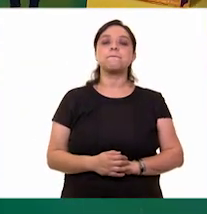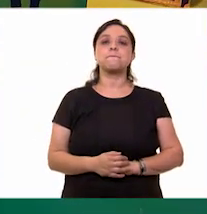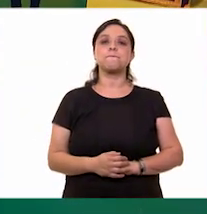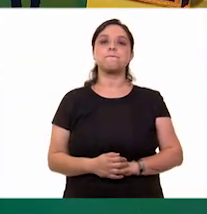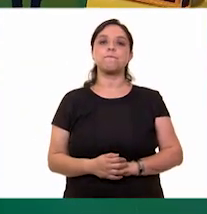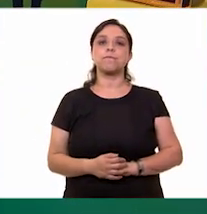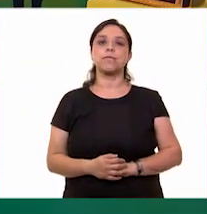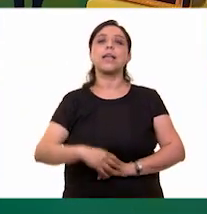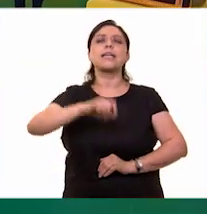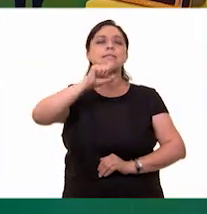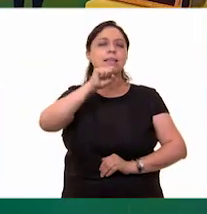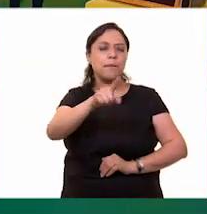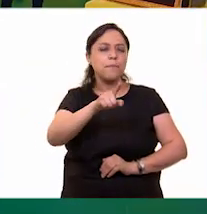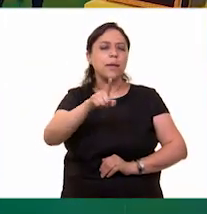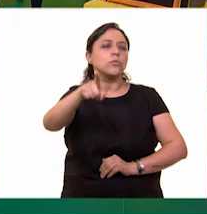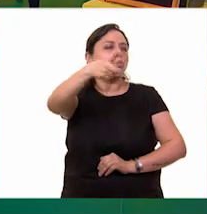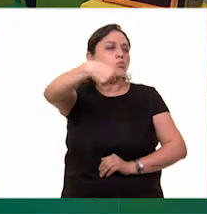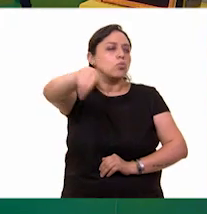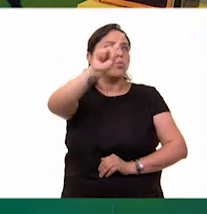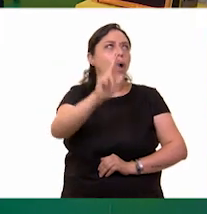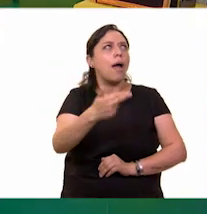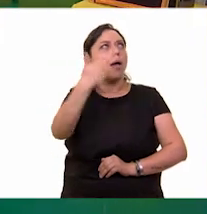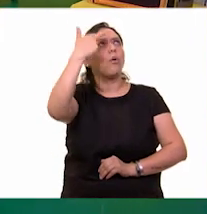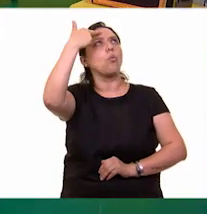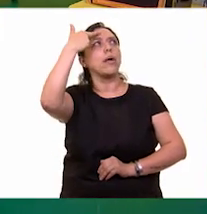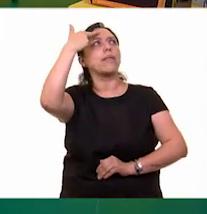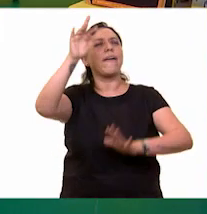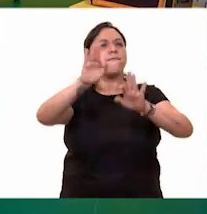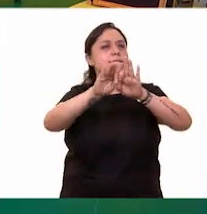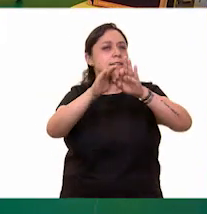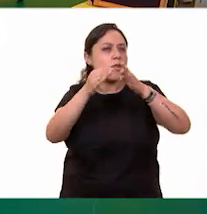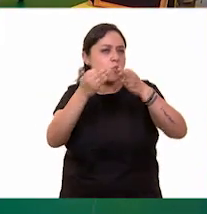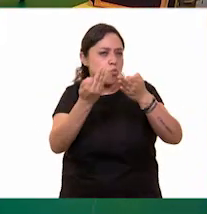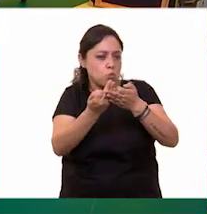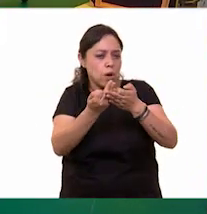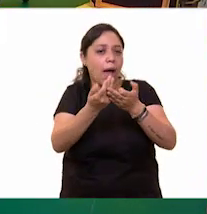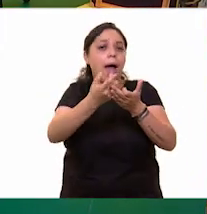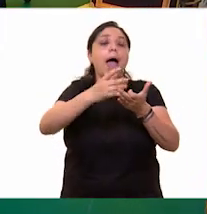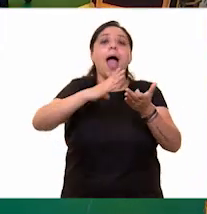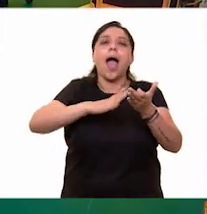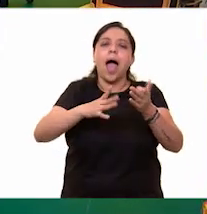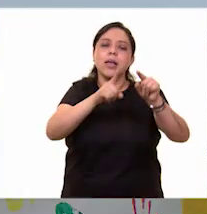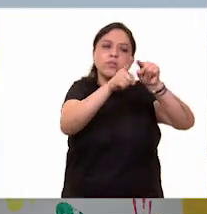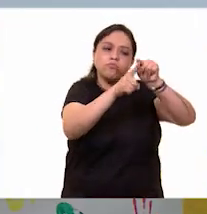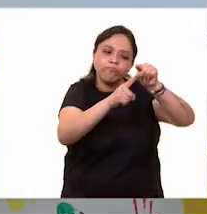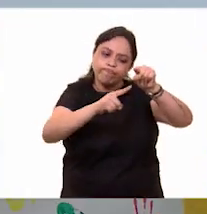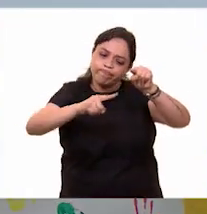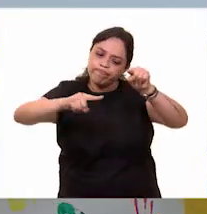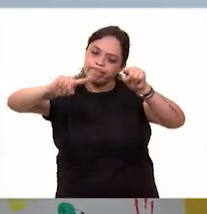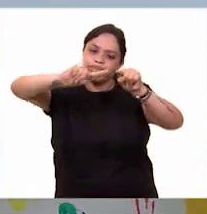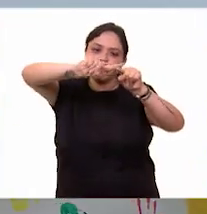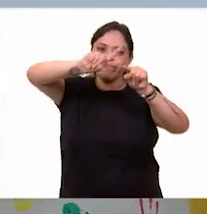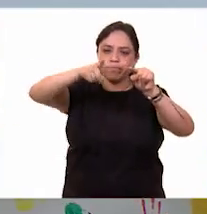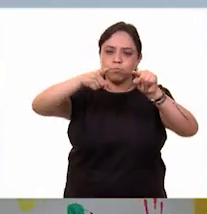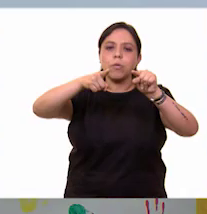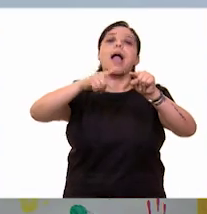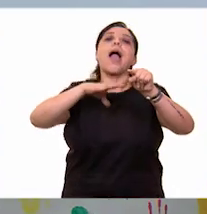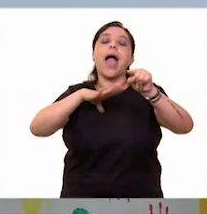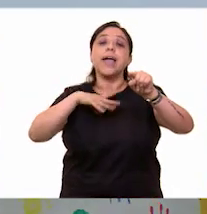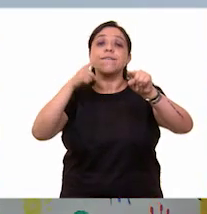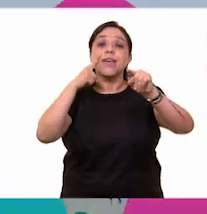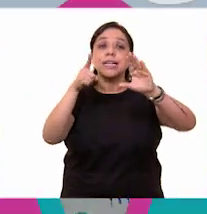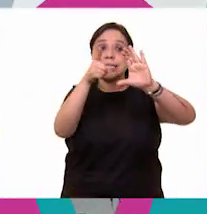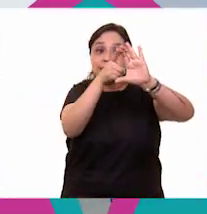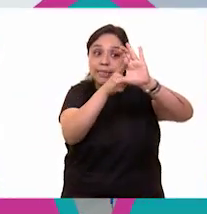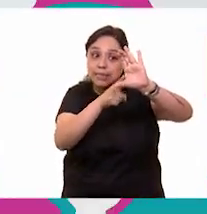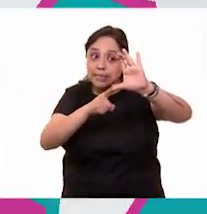también recordando algunas figuras que tienen que ver con lados curvos, ya habíamos mencionado que existe el círculo